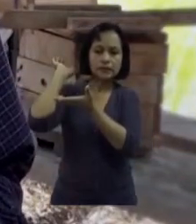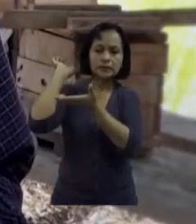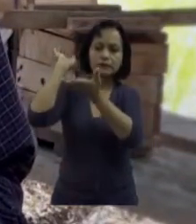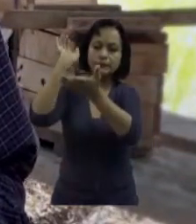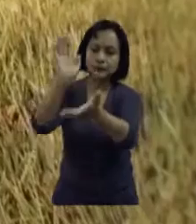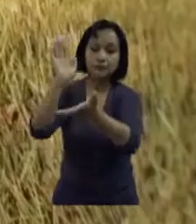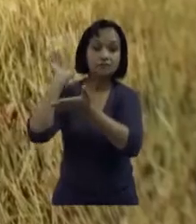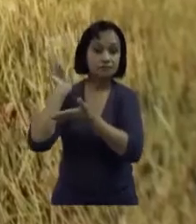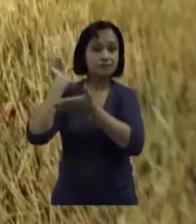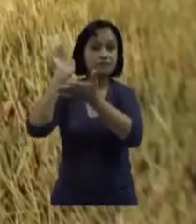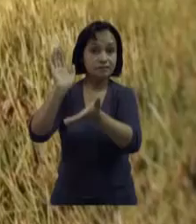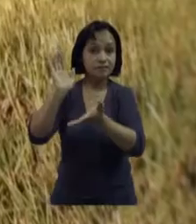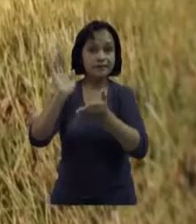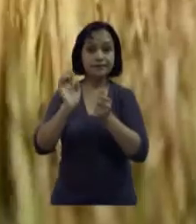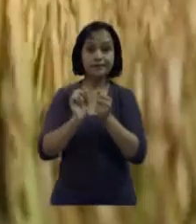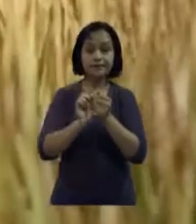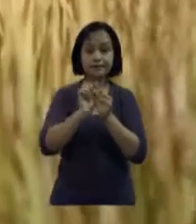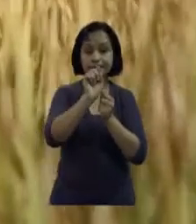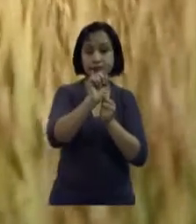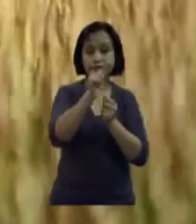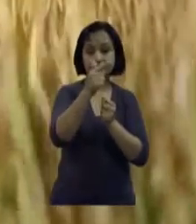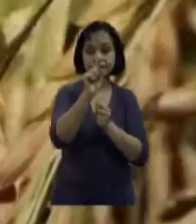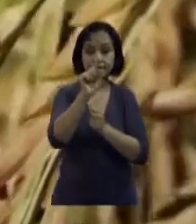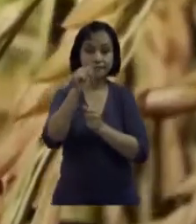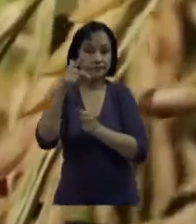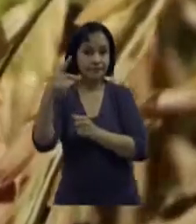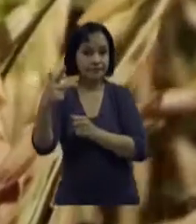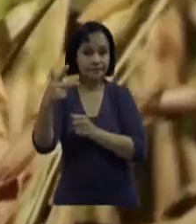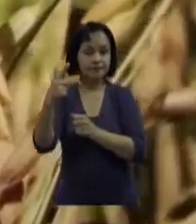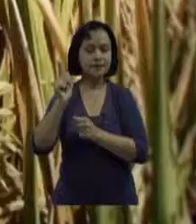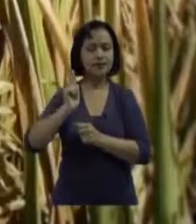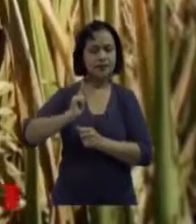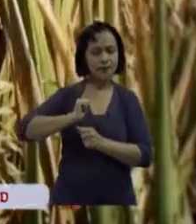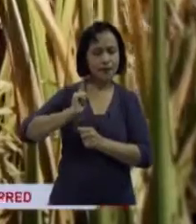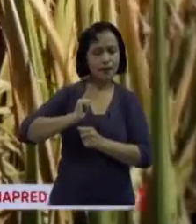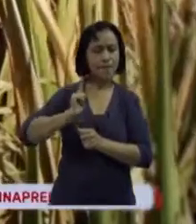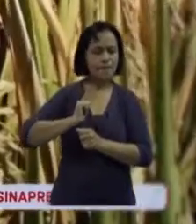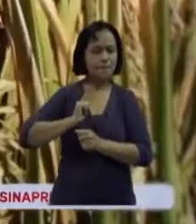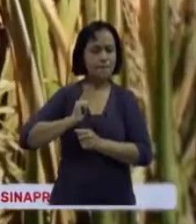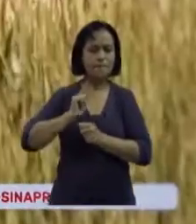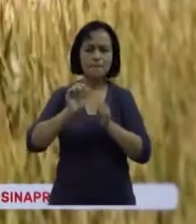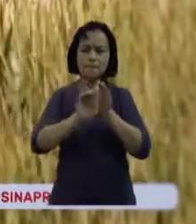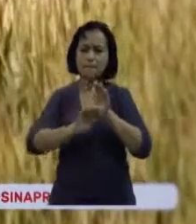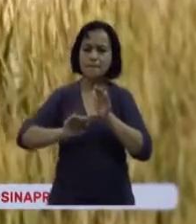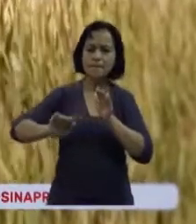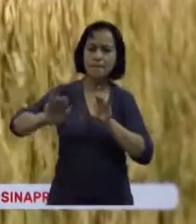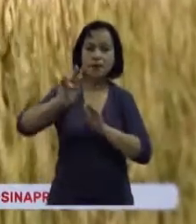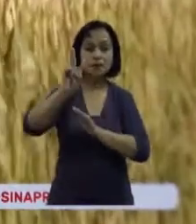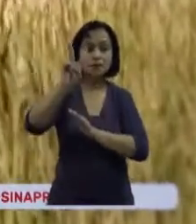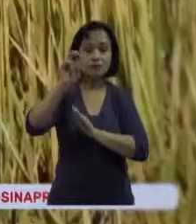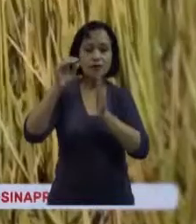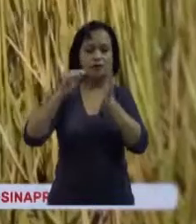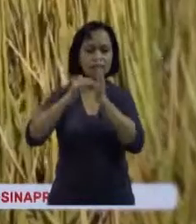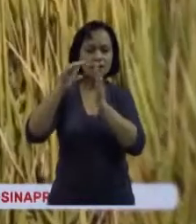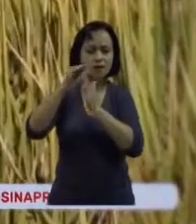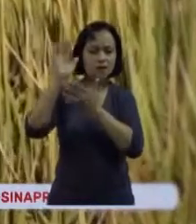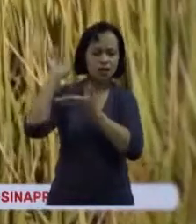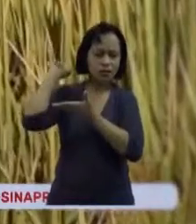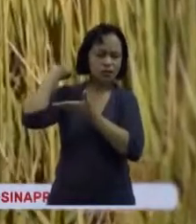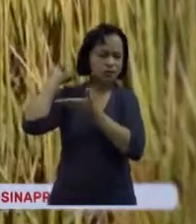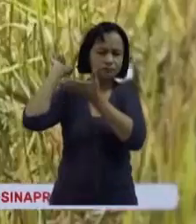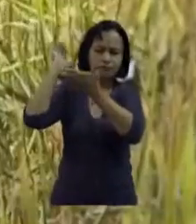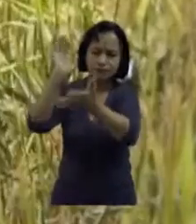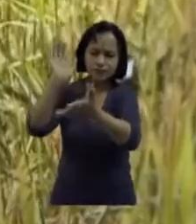de quintales de granos básicos que producíamos. En el ciclo 17-18, nosotros llegamos a producir un poco más de